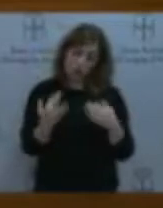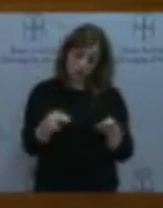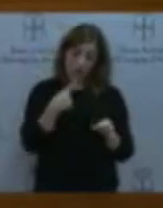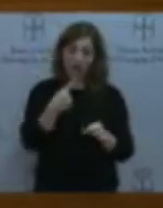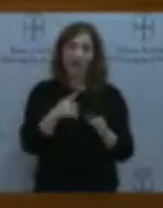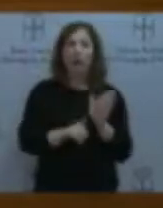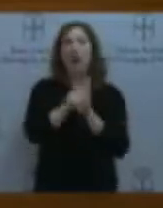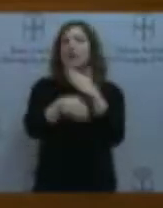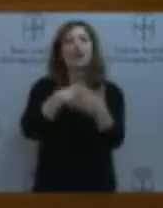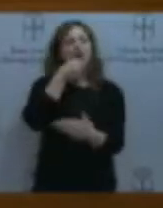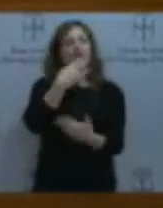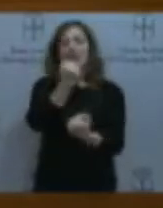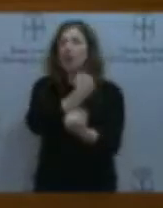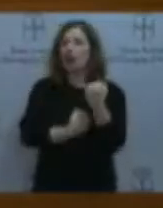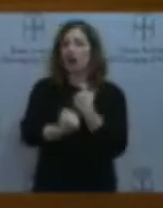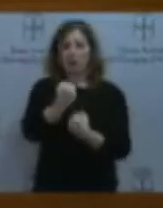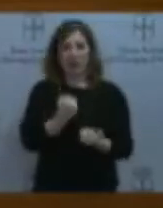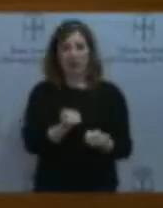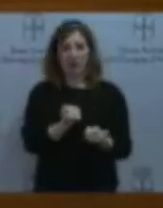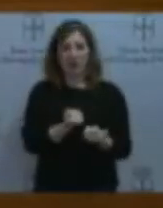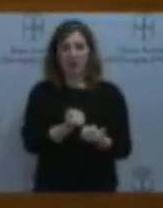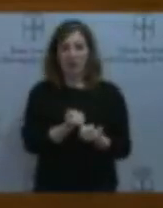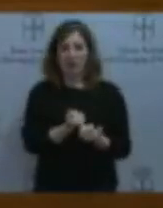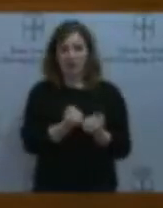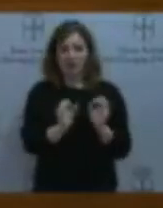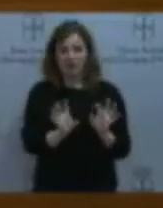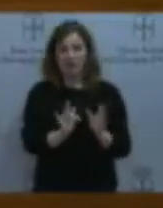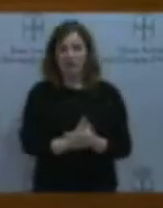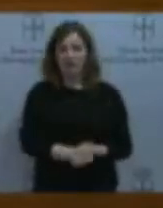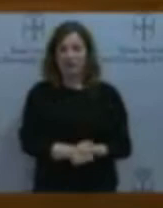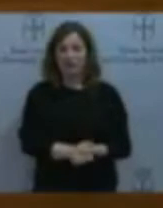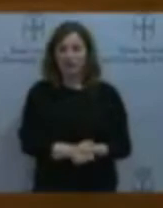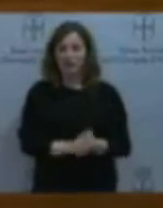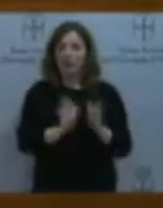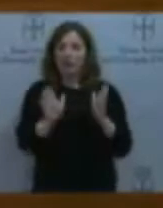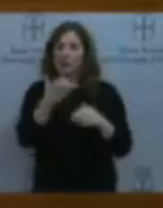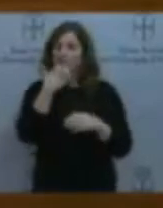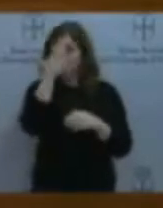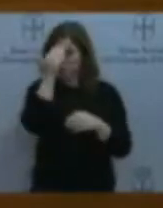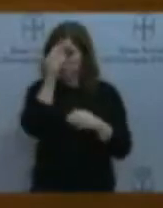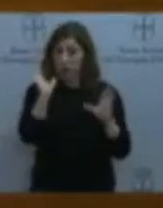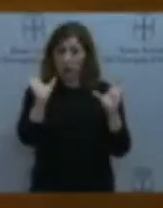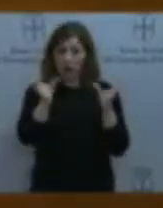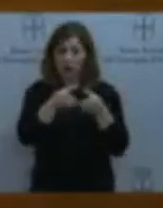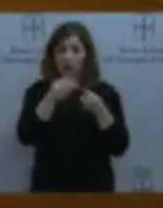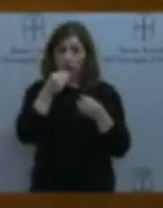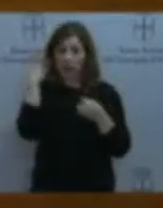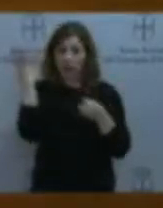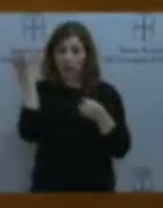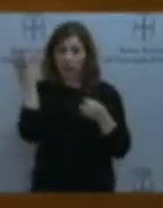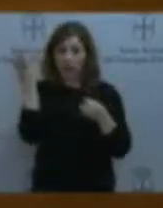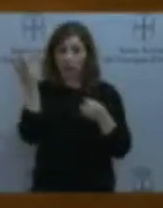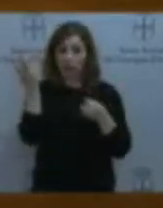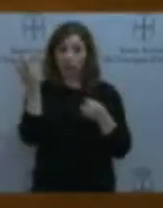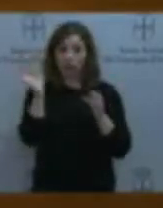evolucionado de bien la economía hacia su tercerización. Pero si la memoria colectiva no le parece suficiente, eche mano de